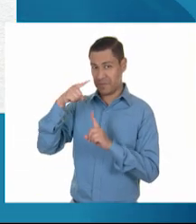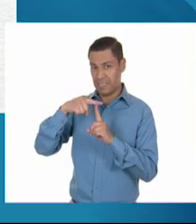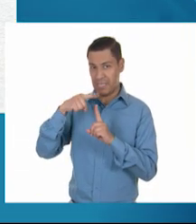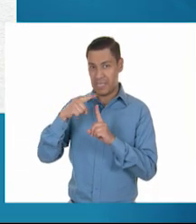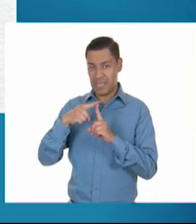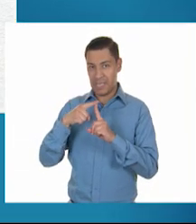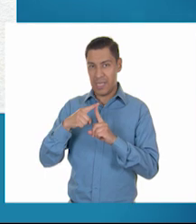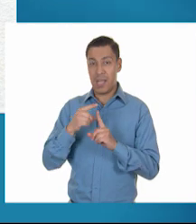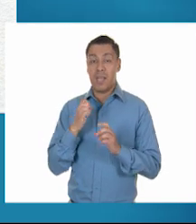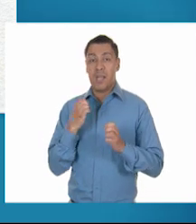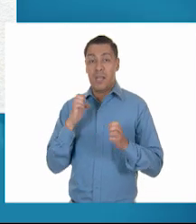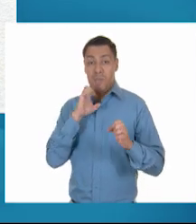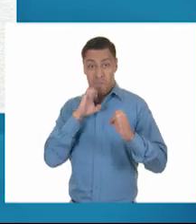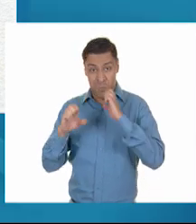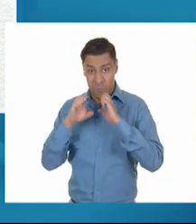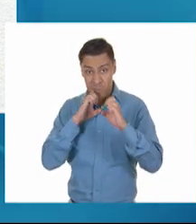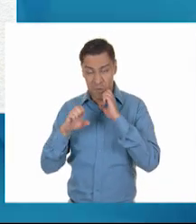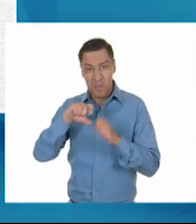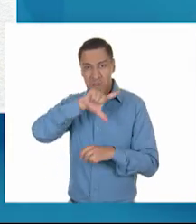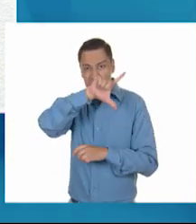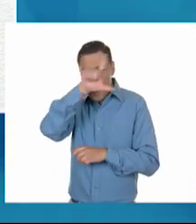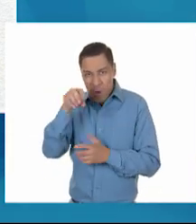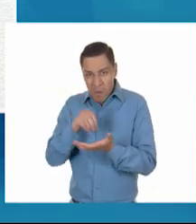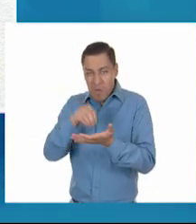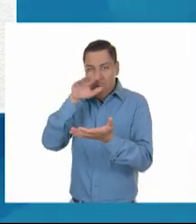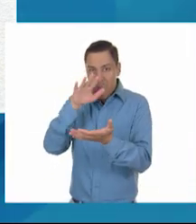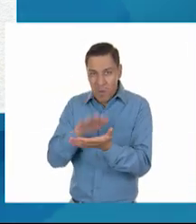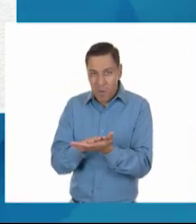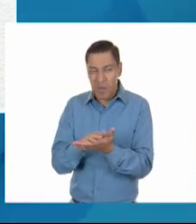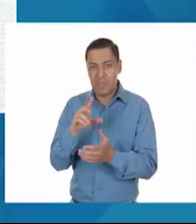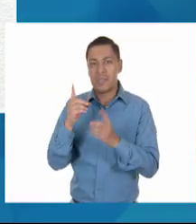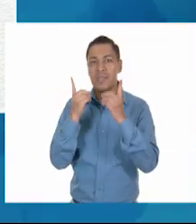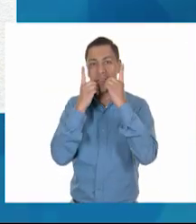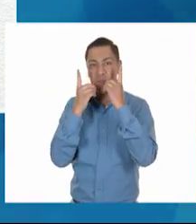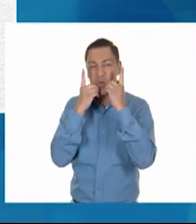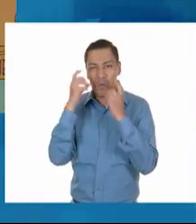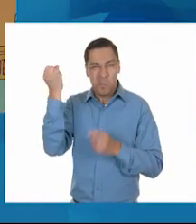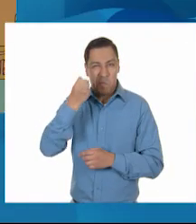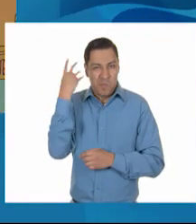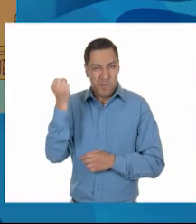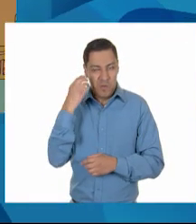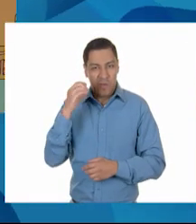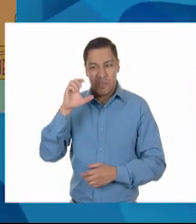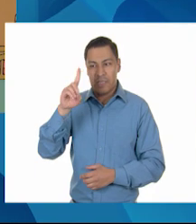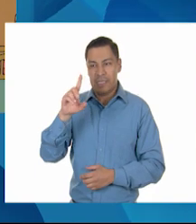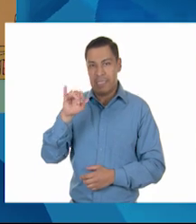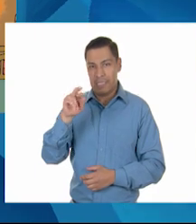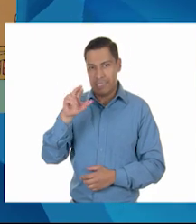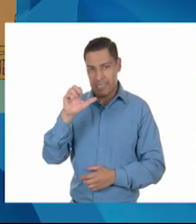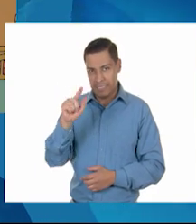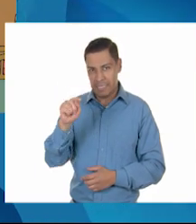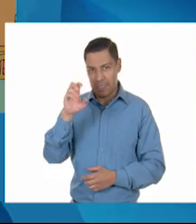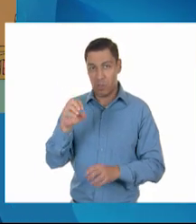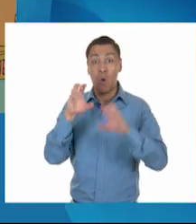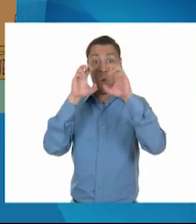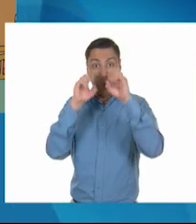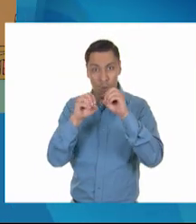reporte de la entrevista realizada. Utilizar discurso directo o indirecto. Y así.